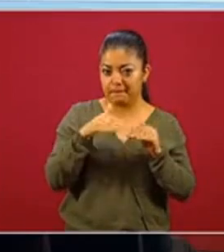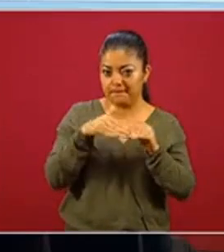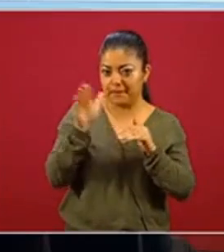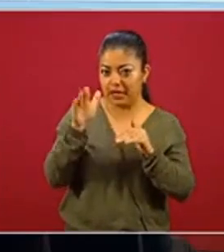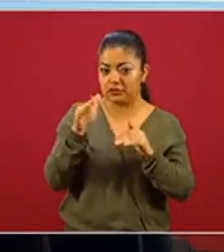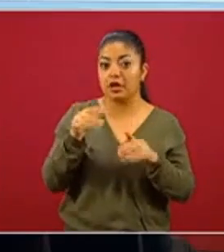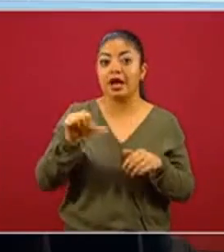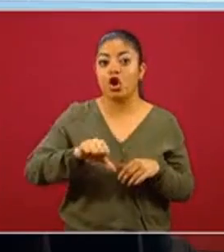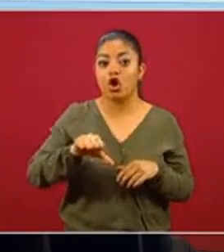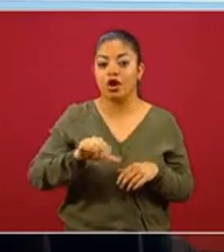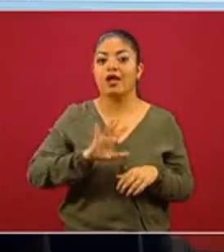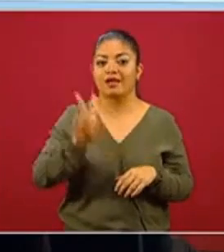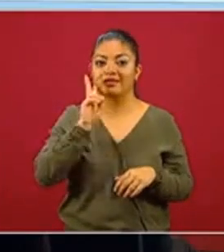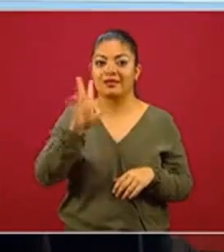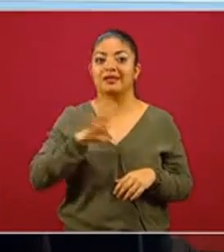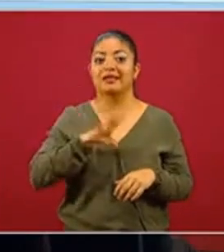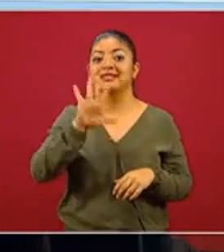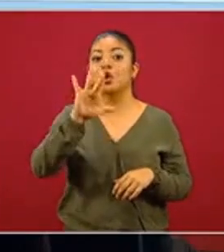tanto hoy tenemos estos